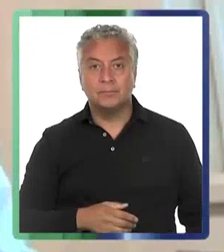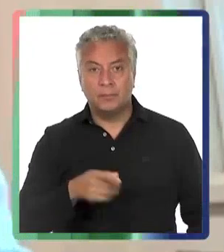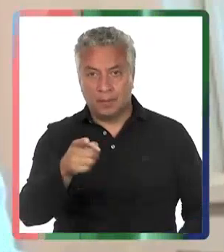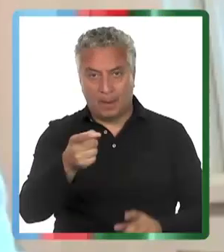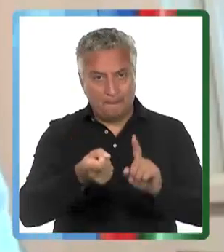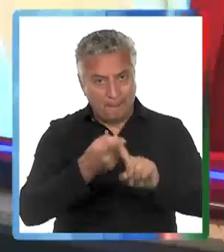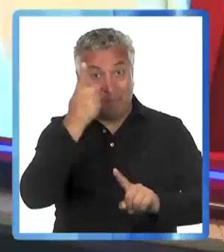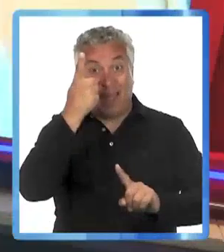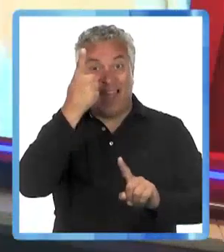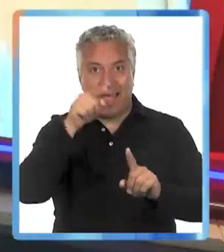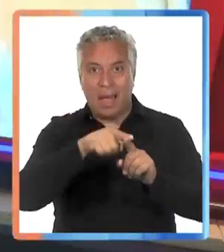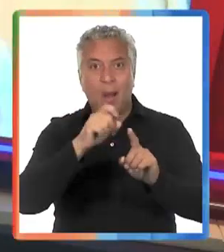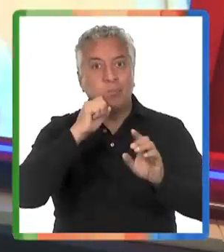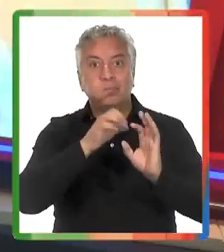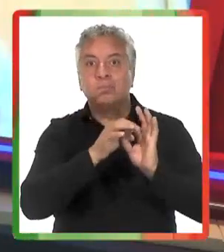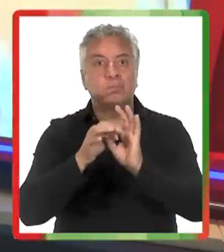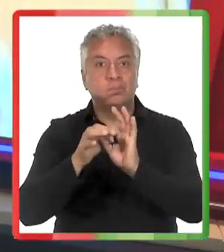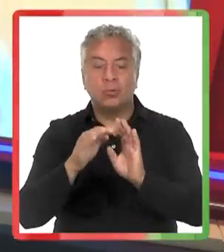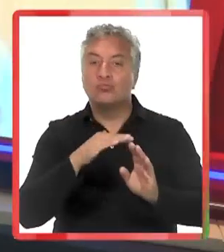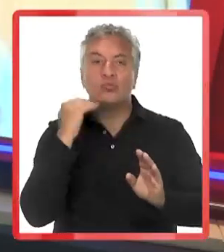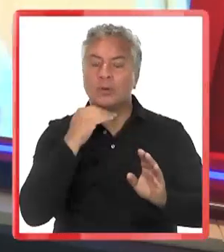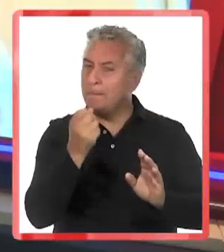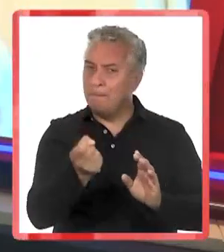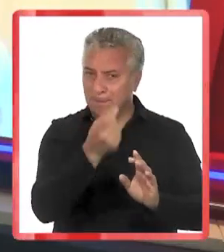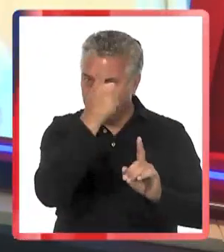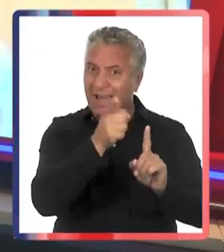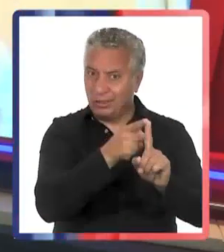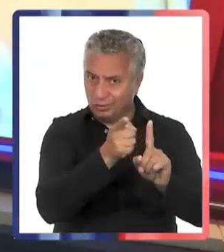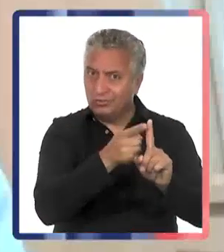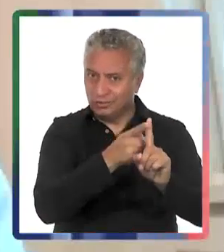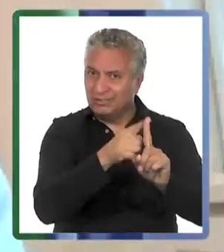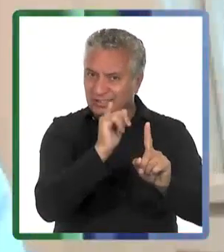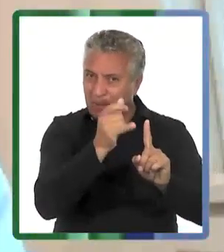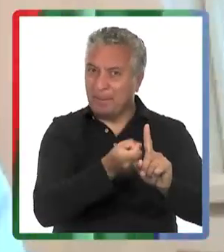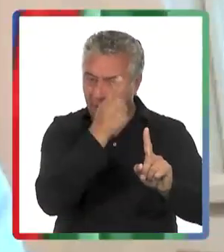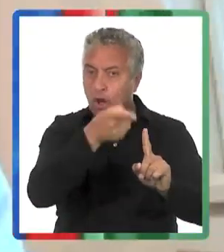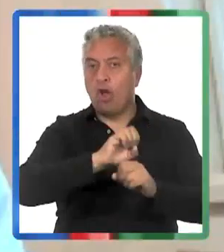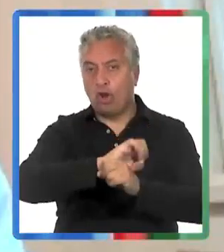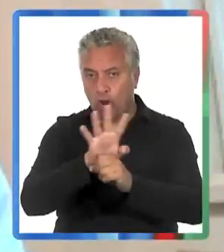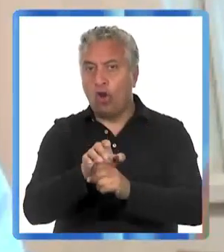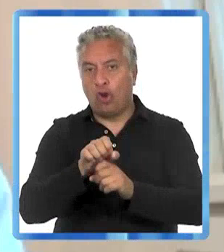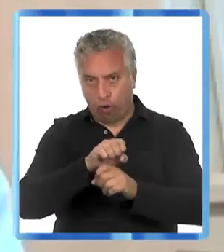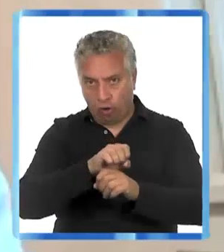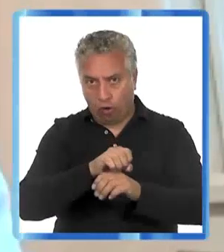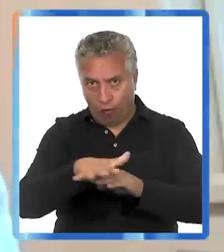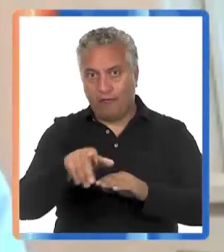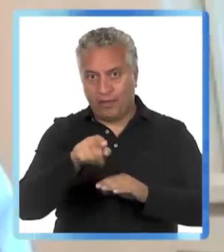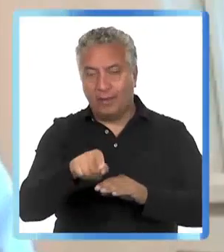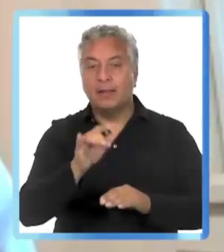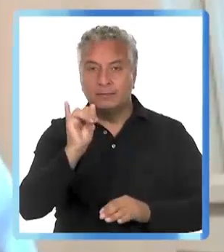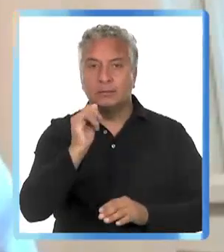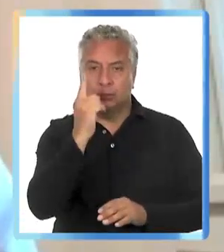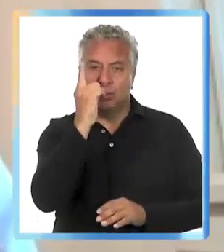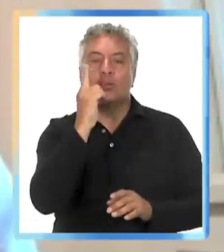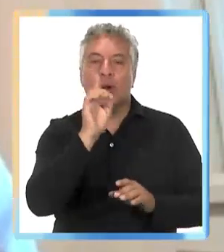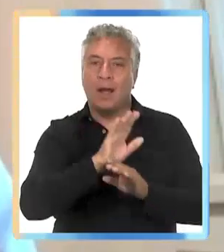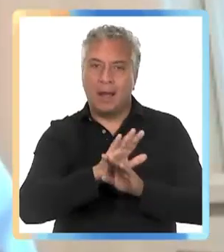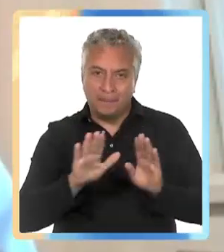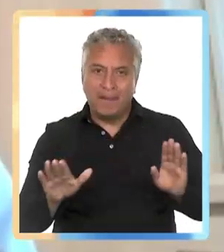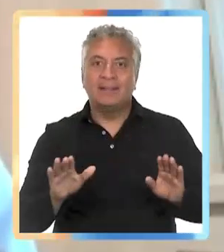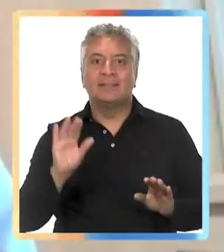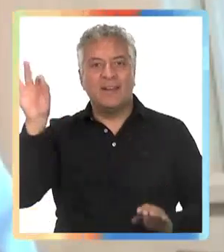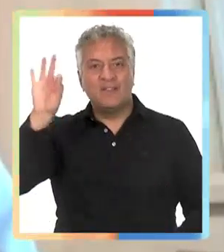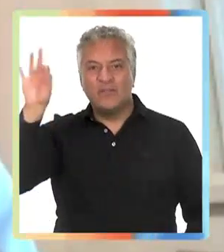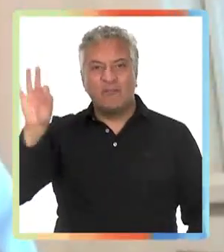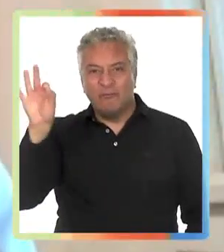Sí, y esto... Primera causa de muerte, perdón. Primera causa de muerte. Primera causa de muerte, y esto debido a un solo